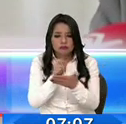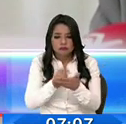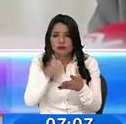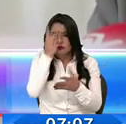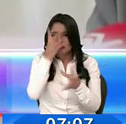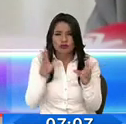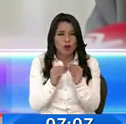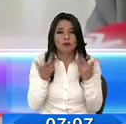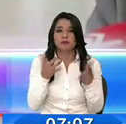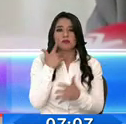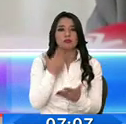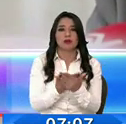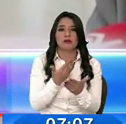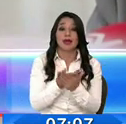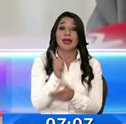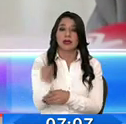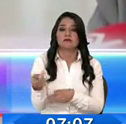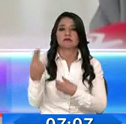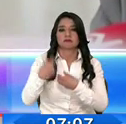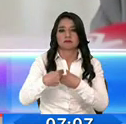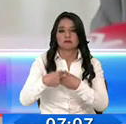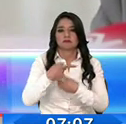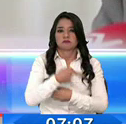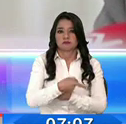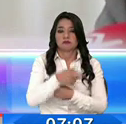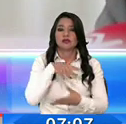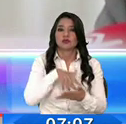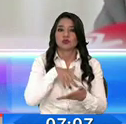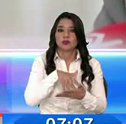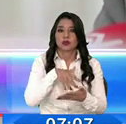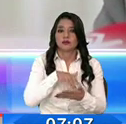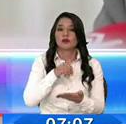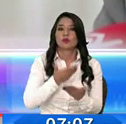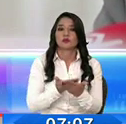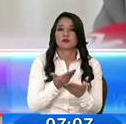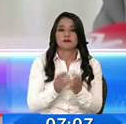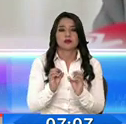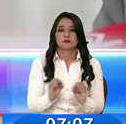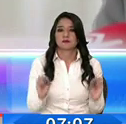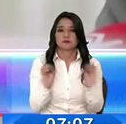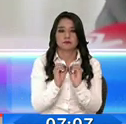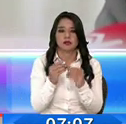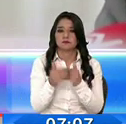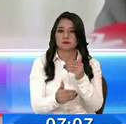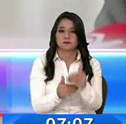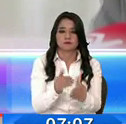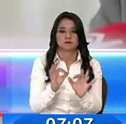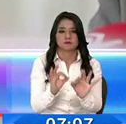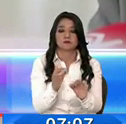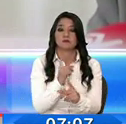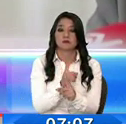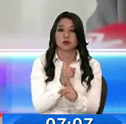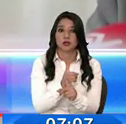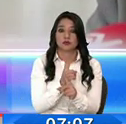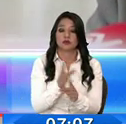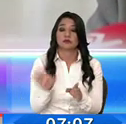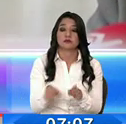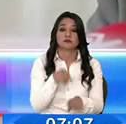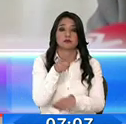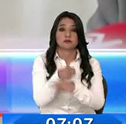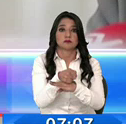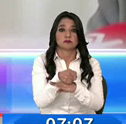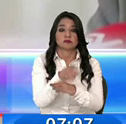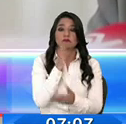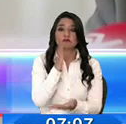otra evidencia que justifique que se han hecho de manera regular en tal virtud dispone la